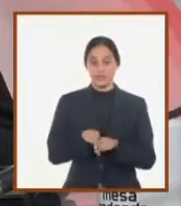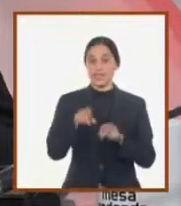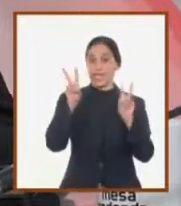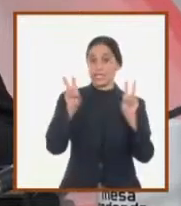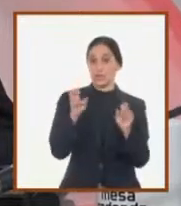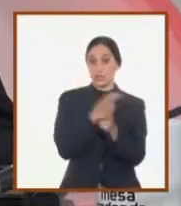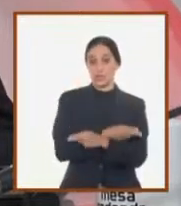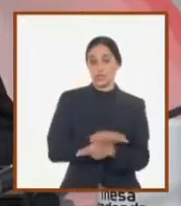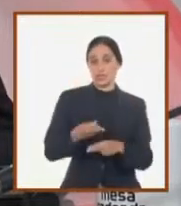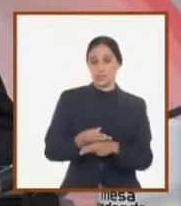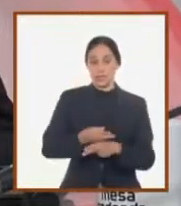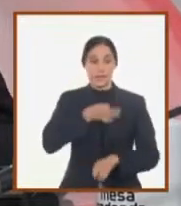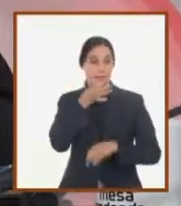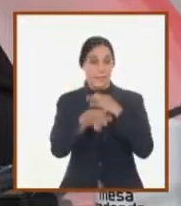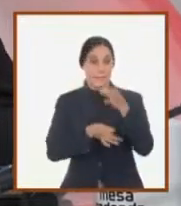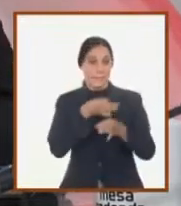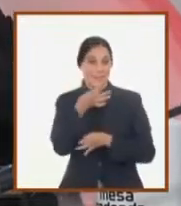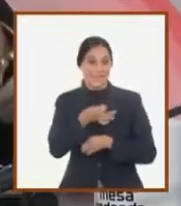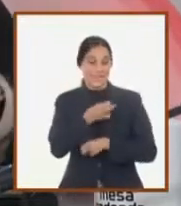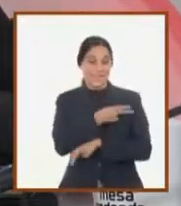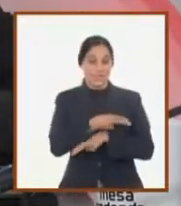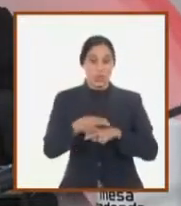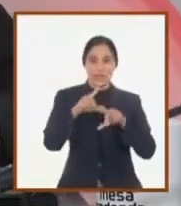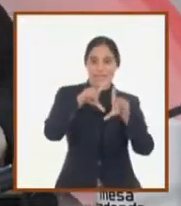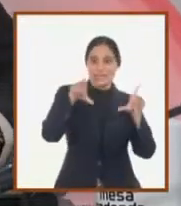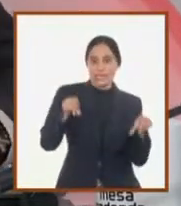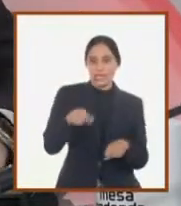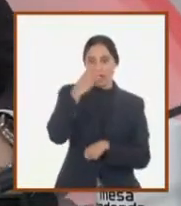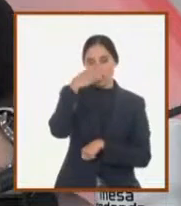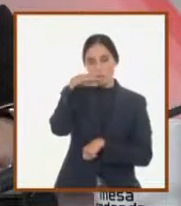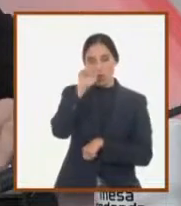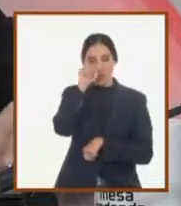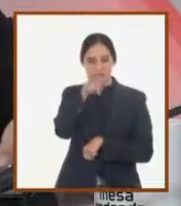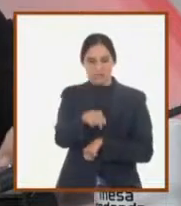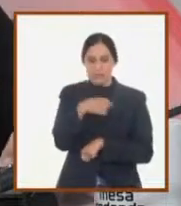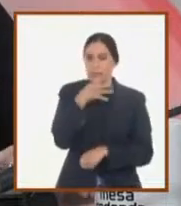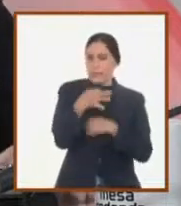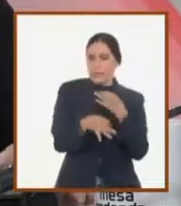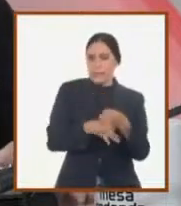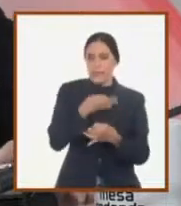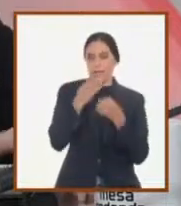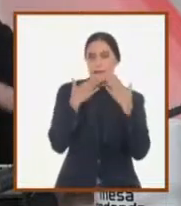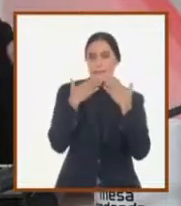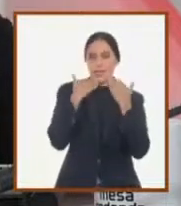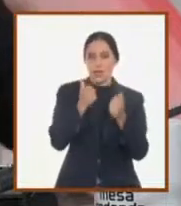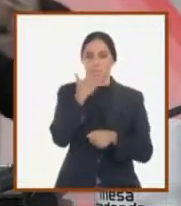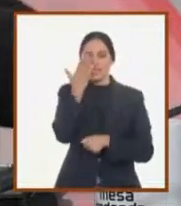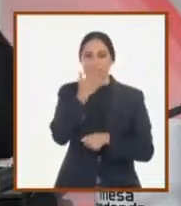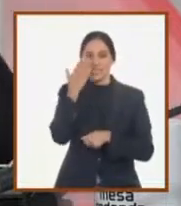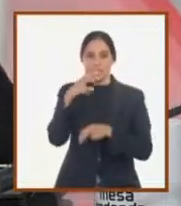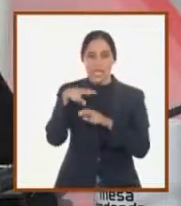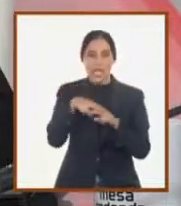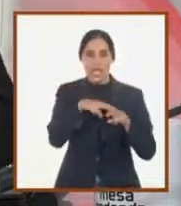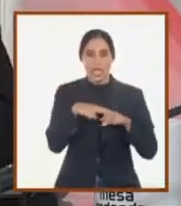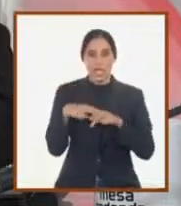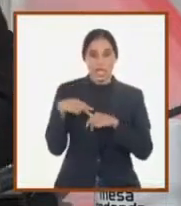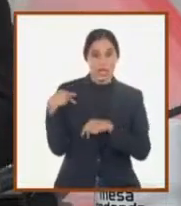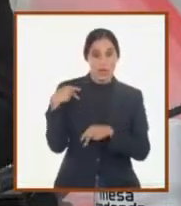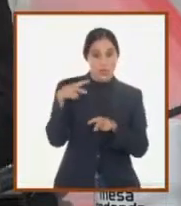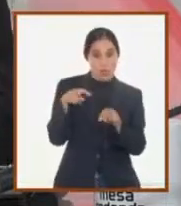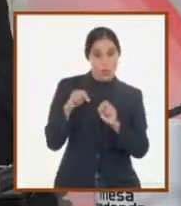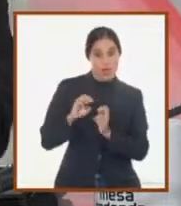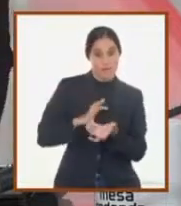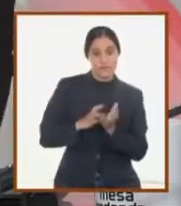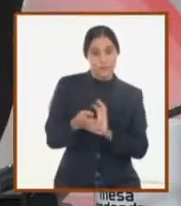historia de nuestro país y sobre eso pues quisiera conocer un poco más hablando con daile Sánchez Lemus que es de la generación nueva que ha llegado